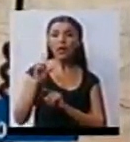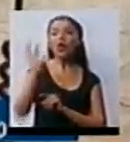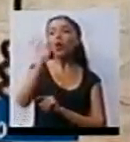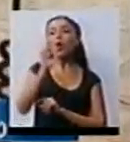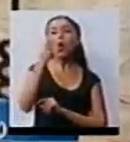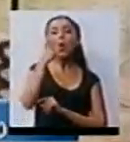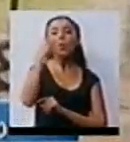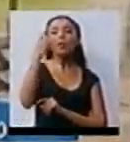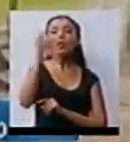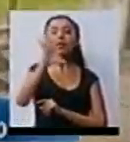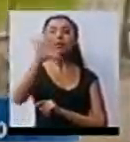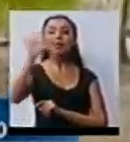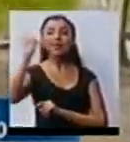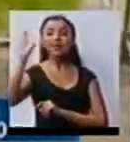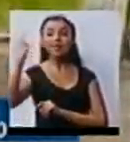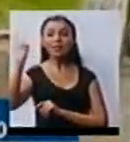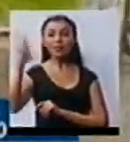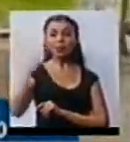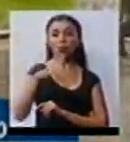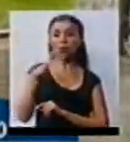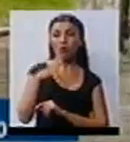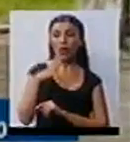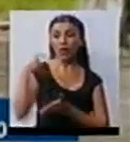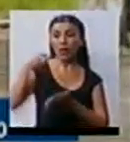que nosotros estamos reclamando y lo que